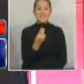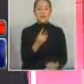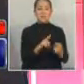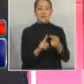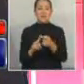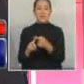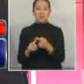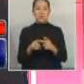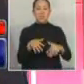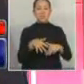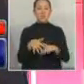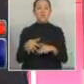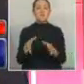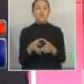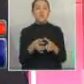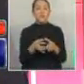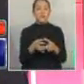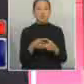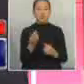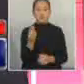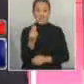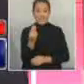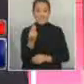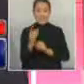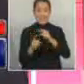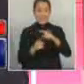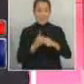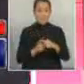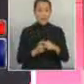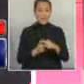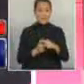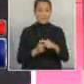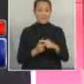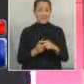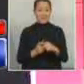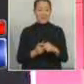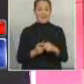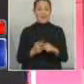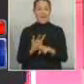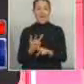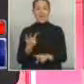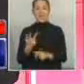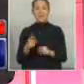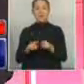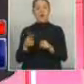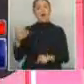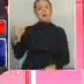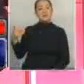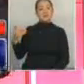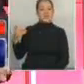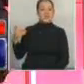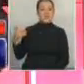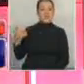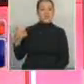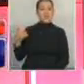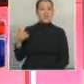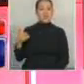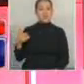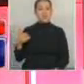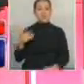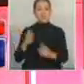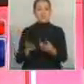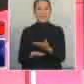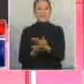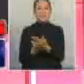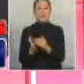movimientos representados. 13. Más de los que había con el proporcional bastante menos moderado del que se